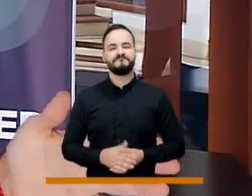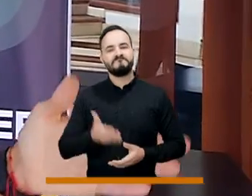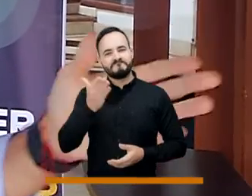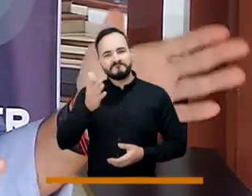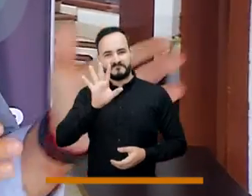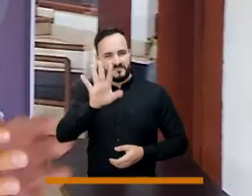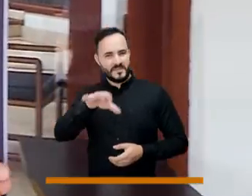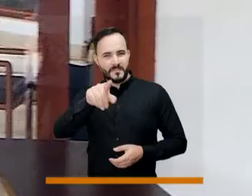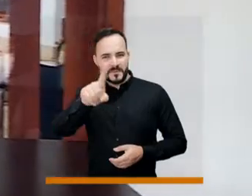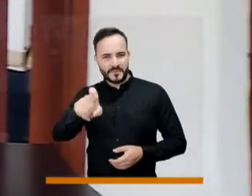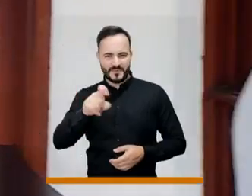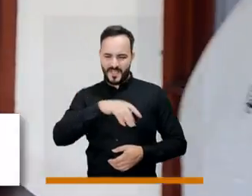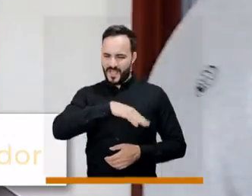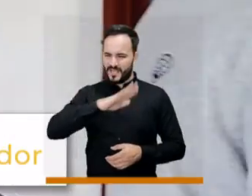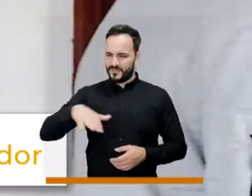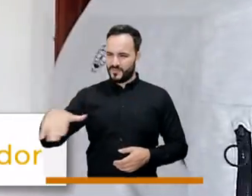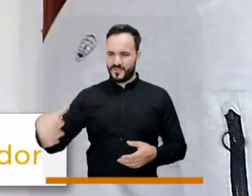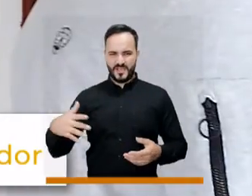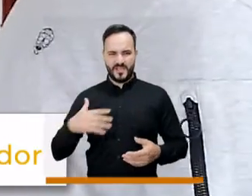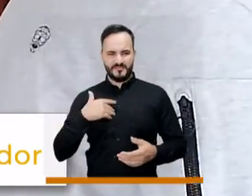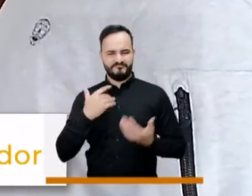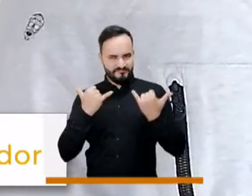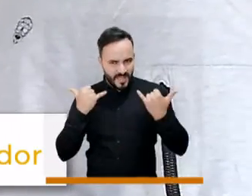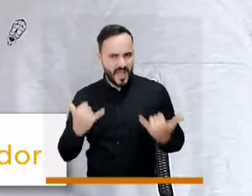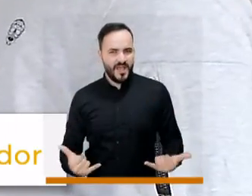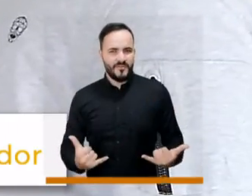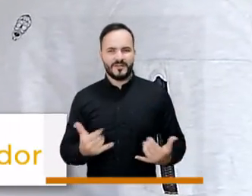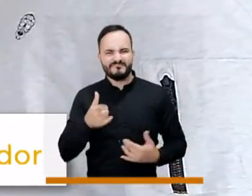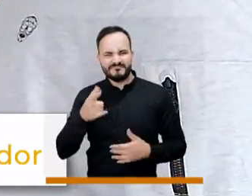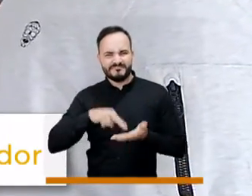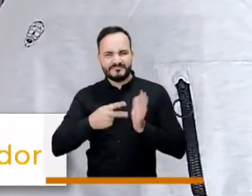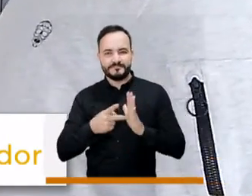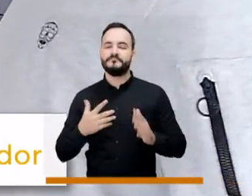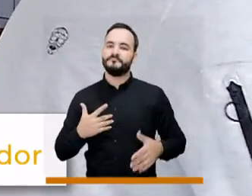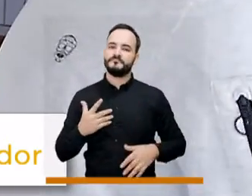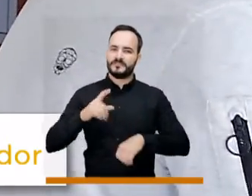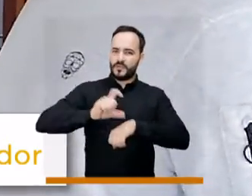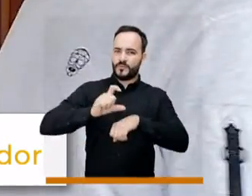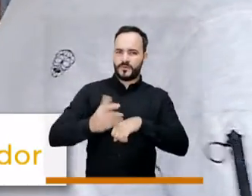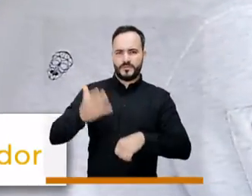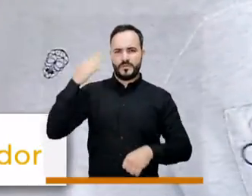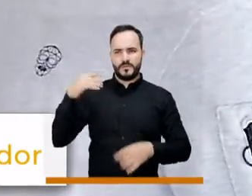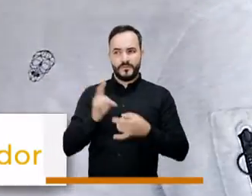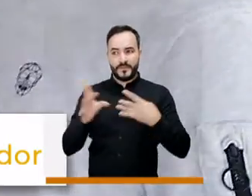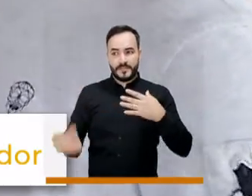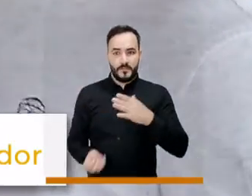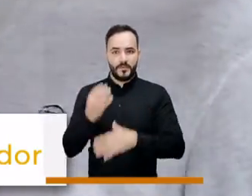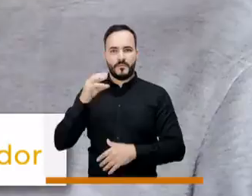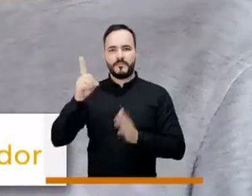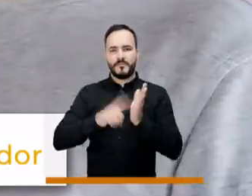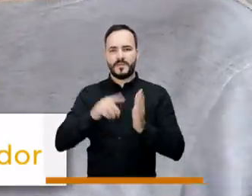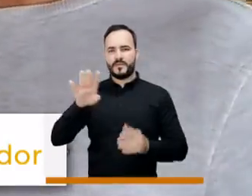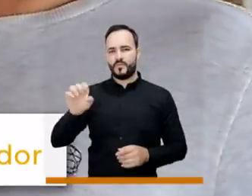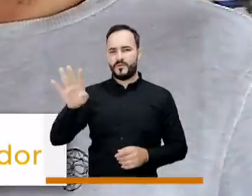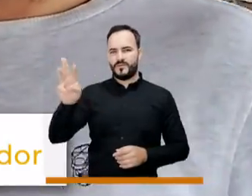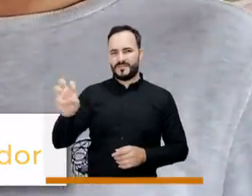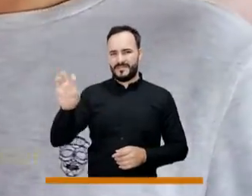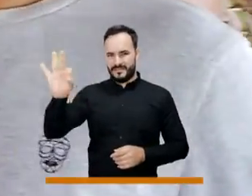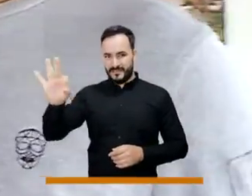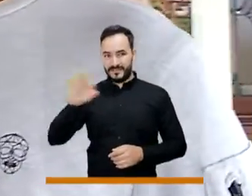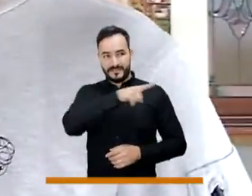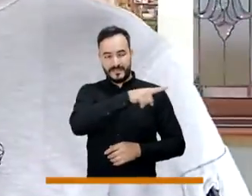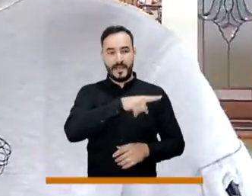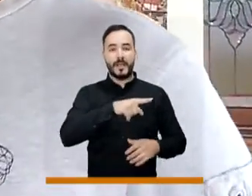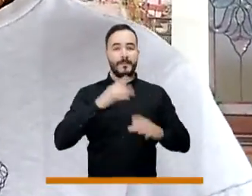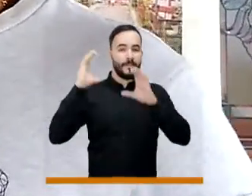con Esteban Acevedo. ¿Qué es Antioquia Presente? Bueno, Antioquia Presente es una corporación que nace en 1983 después del terremoto en